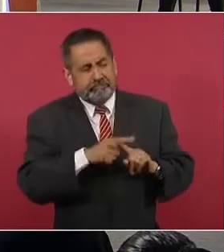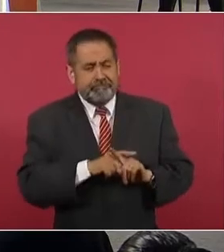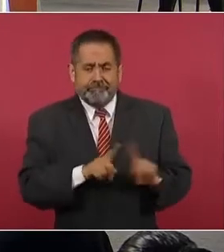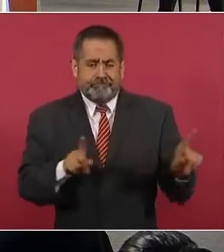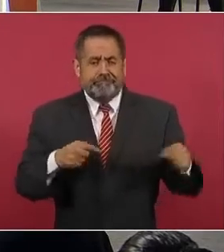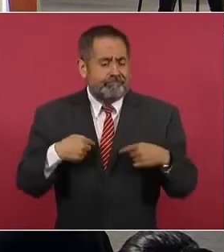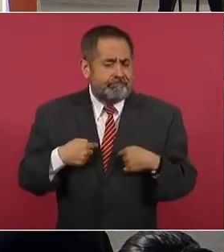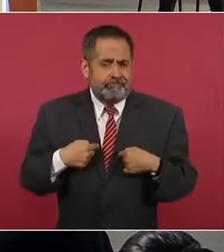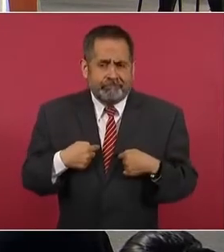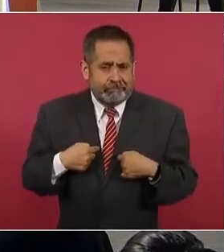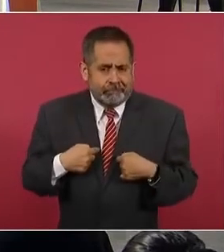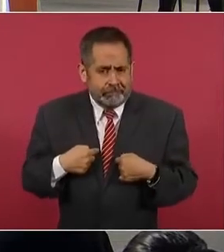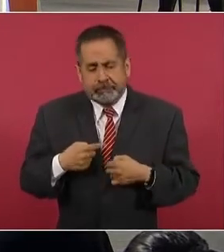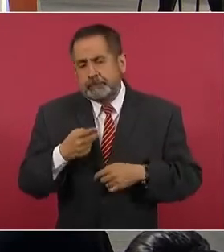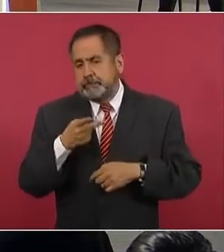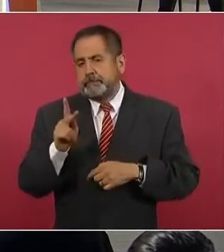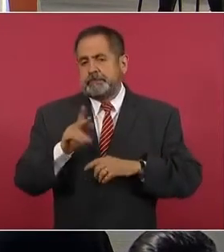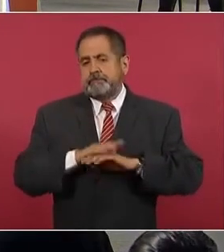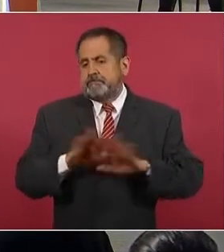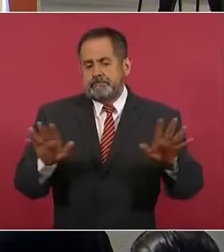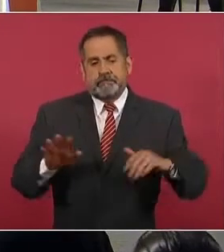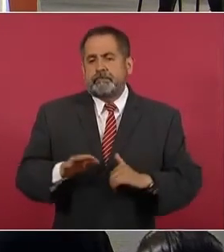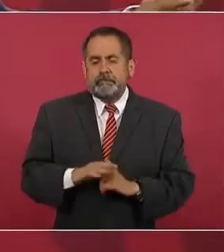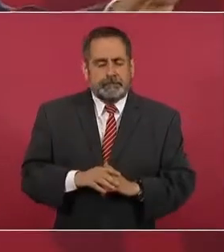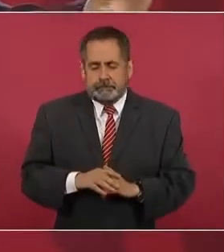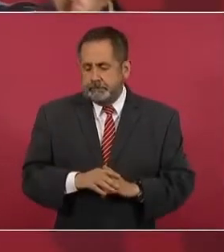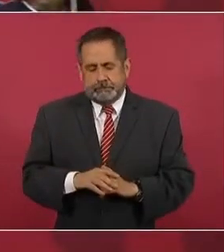pero ya,